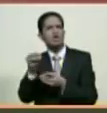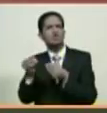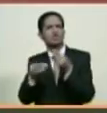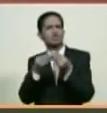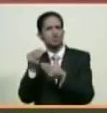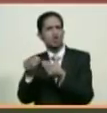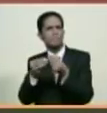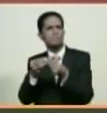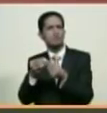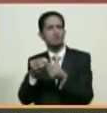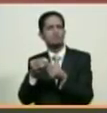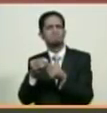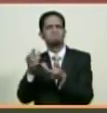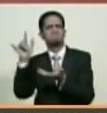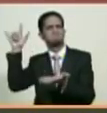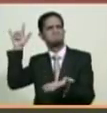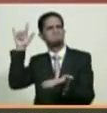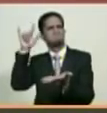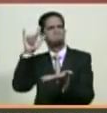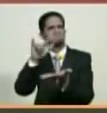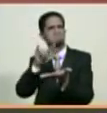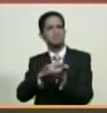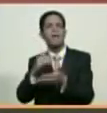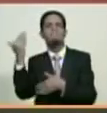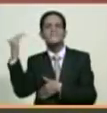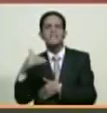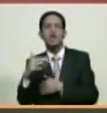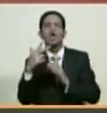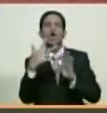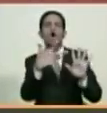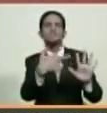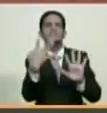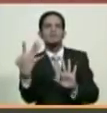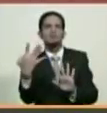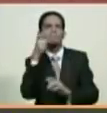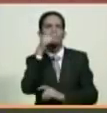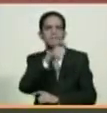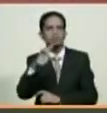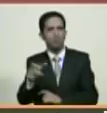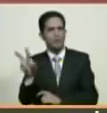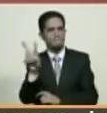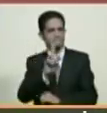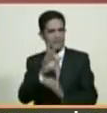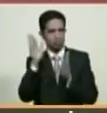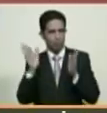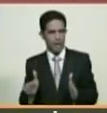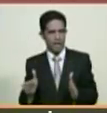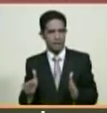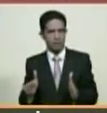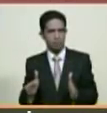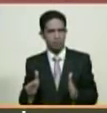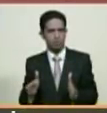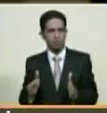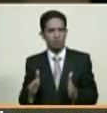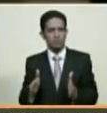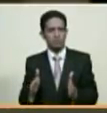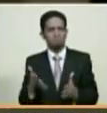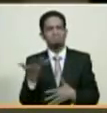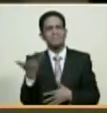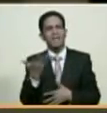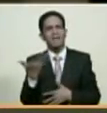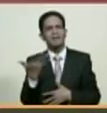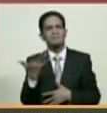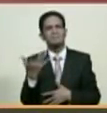repatriación de 89 hermanos y hermanas venezolanos que habían sido sometidos a